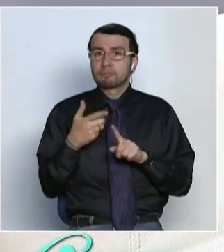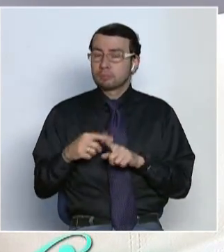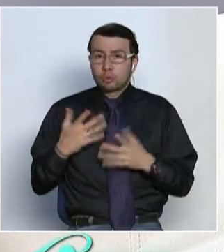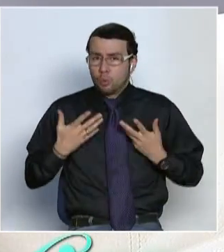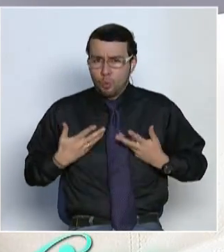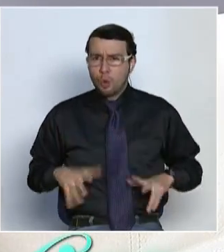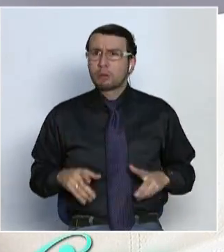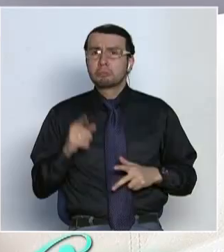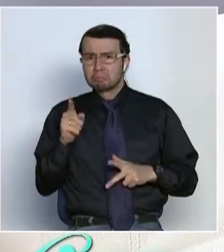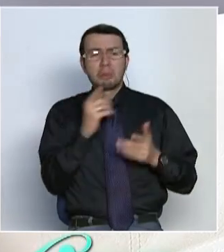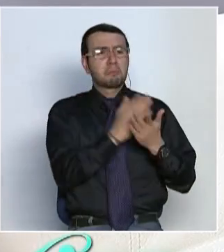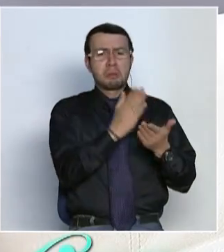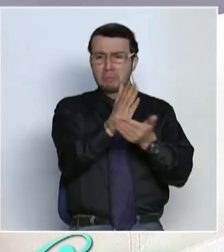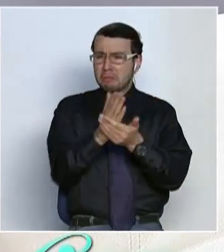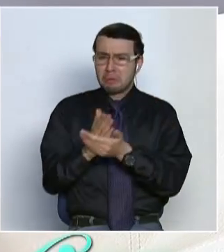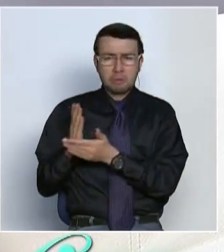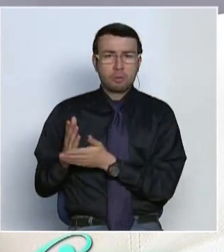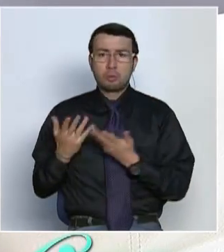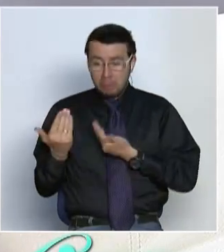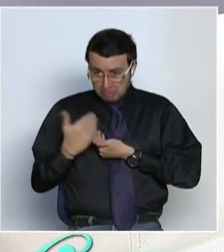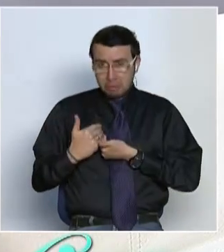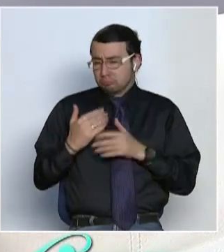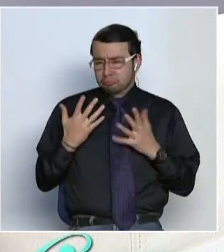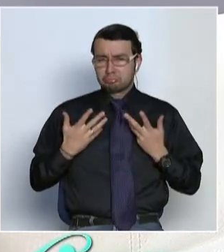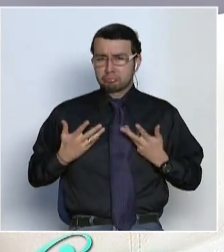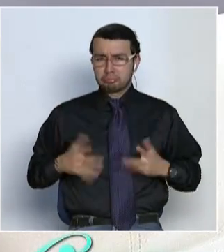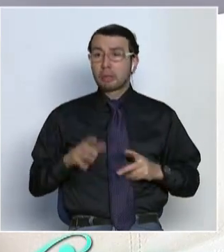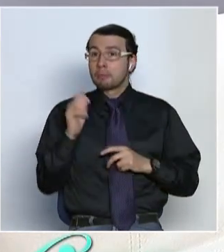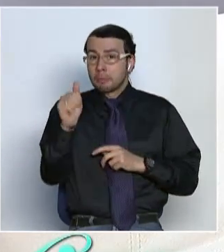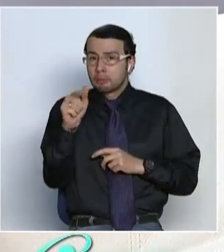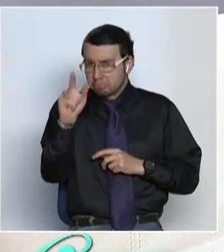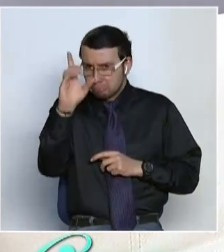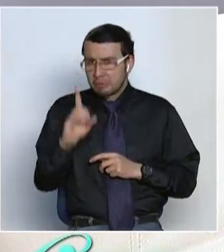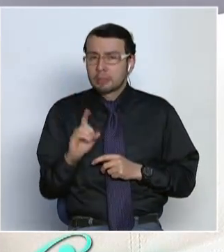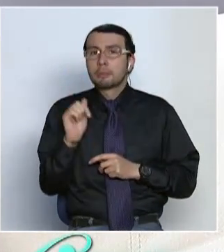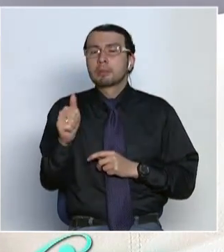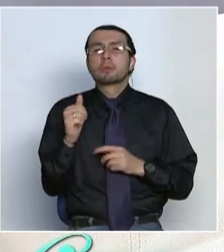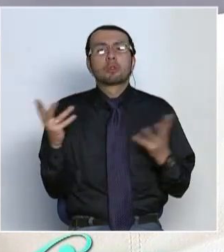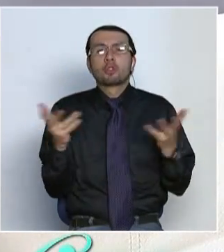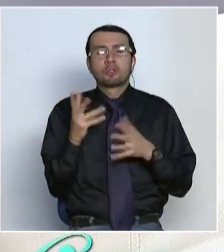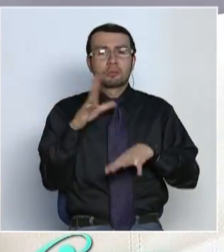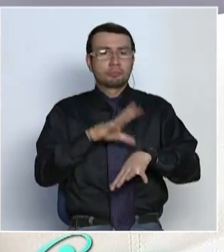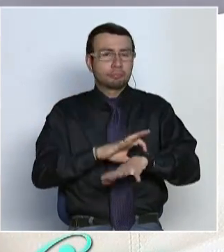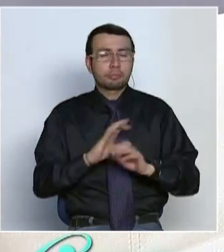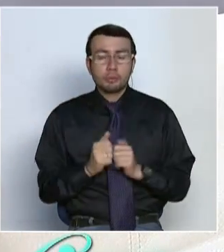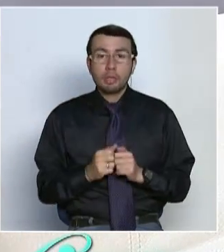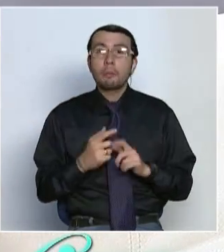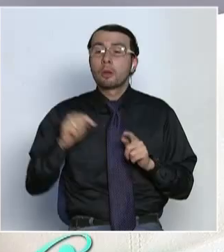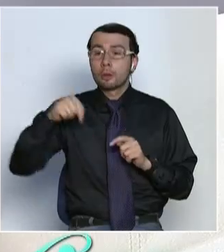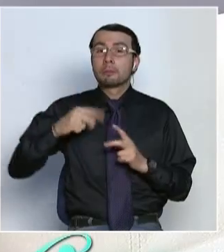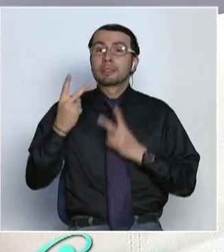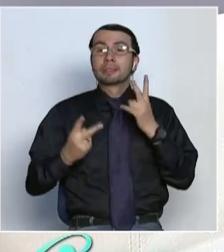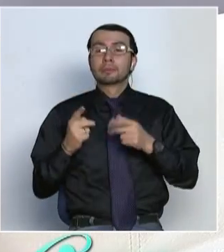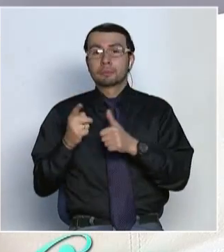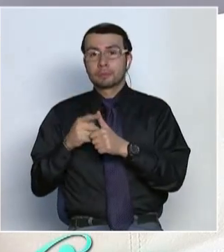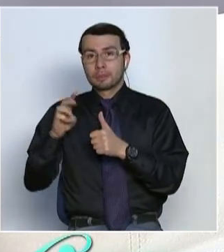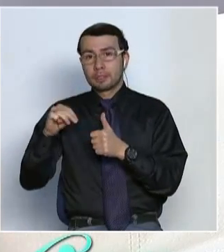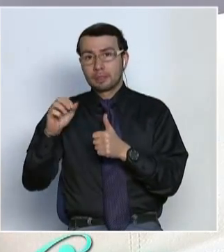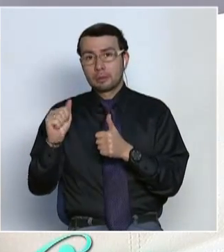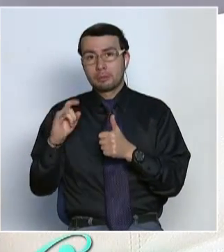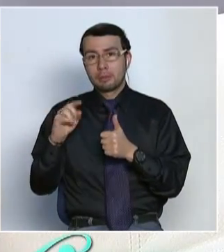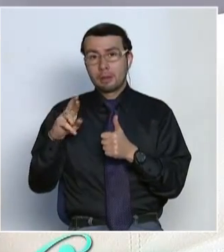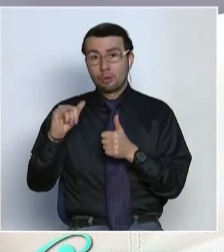todo nuestro país para que ustedes acudan a sus médicos. Pero hoy nos visitaban Mauricio y Luz